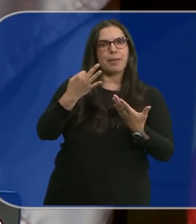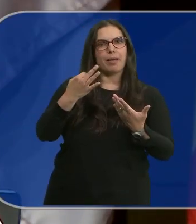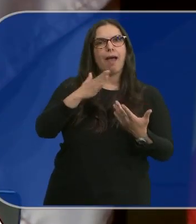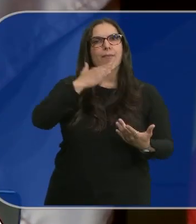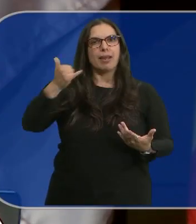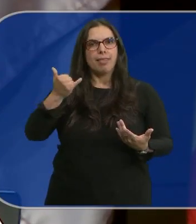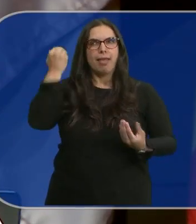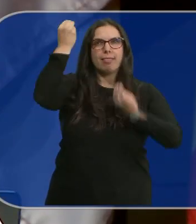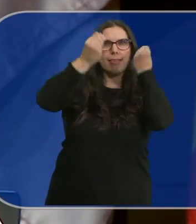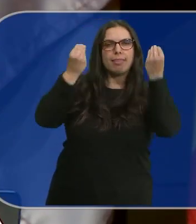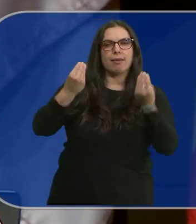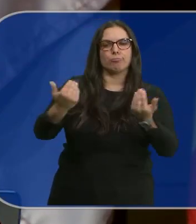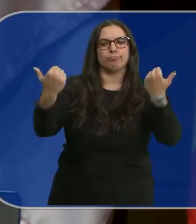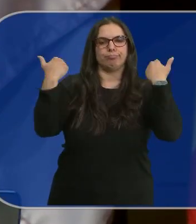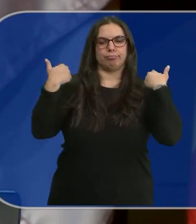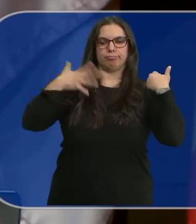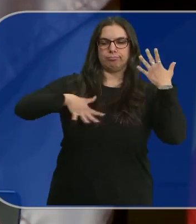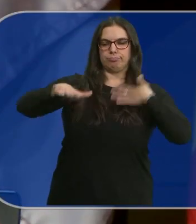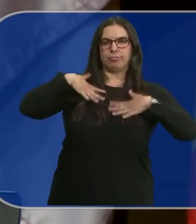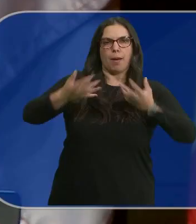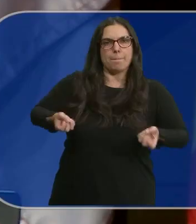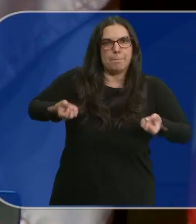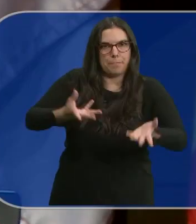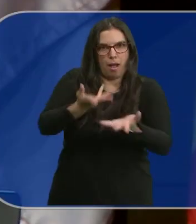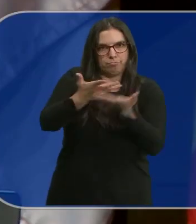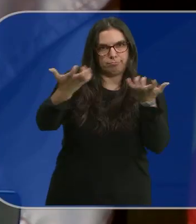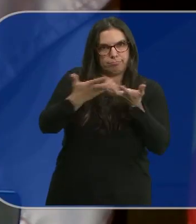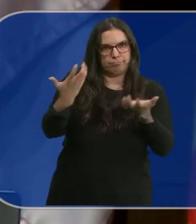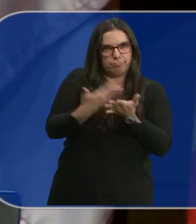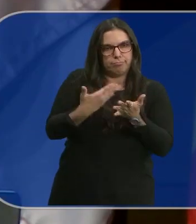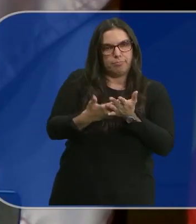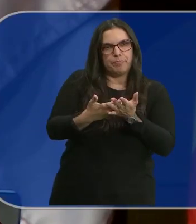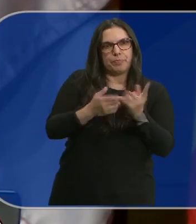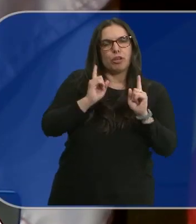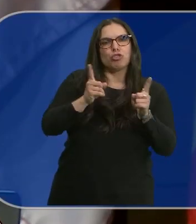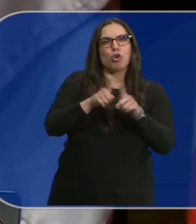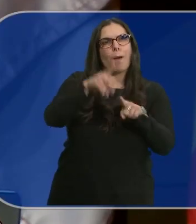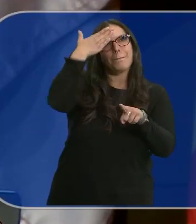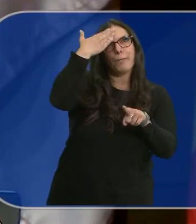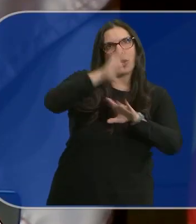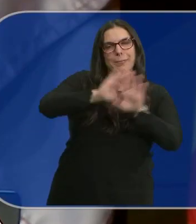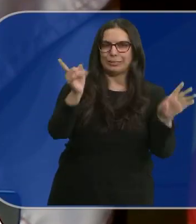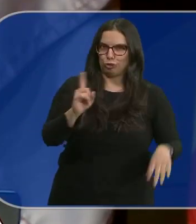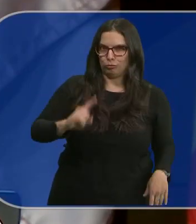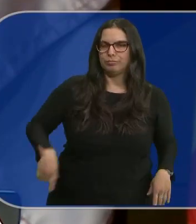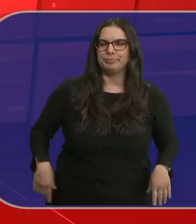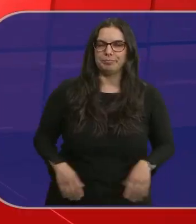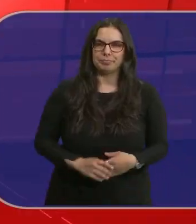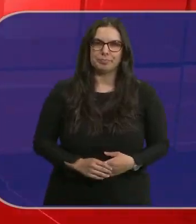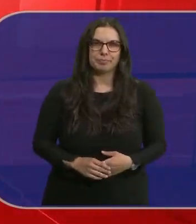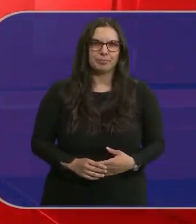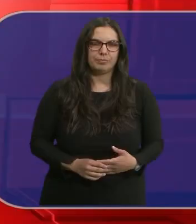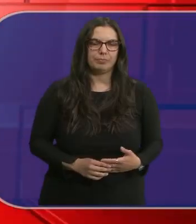serie de habilidades o competencias, no tanto va un poco más allá de memorizar.